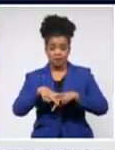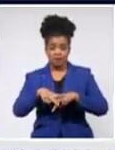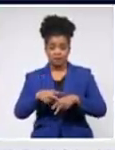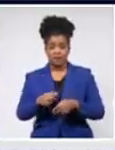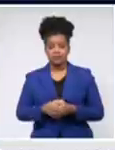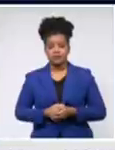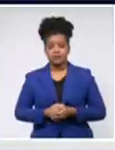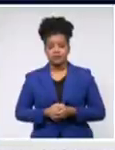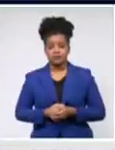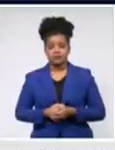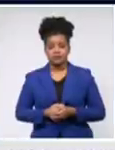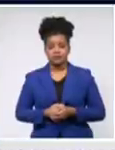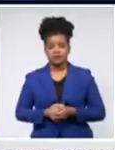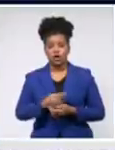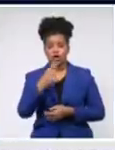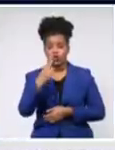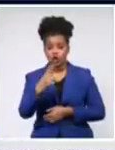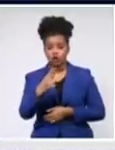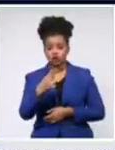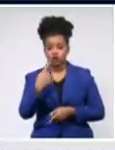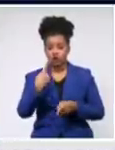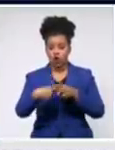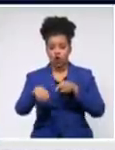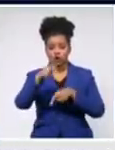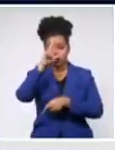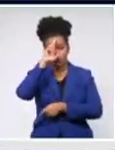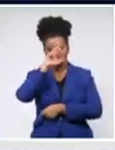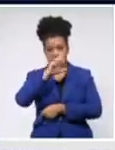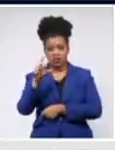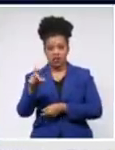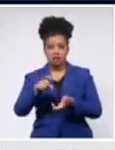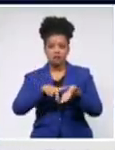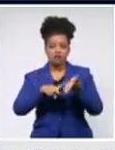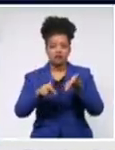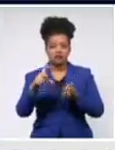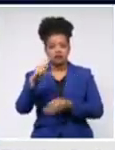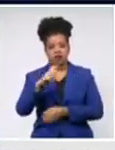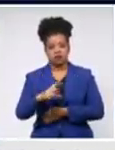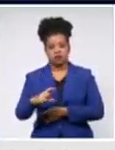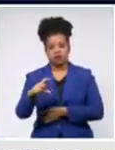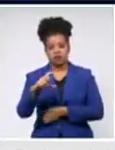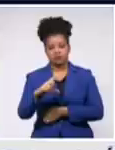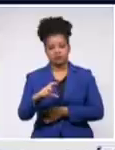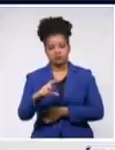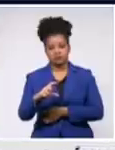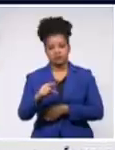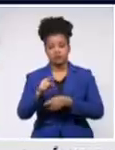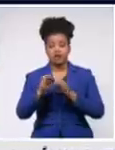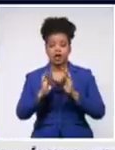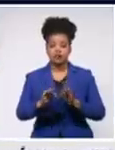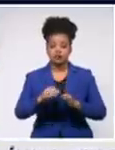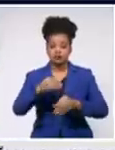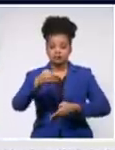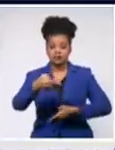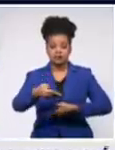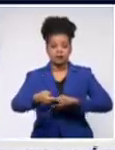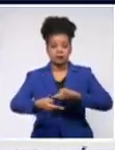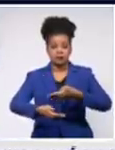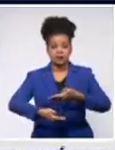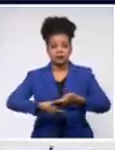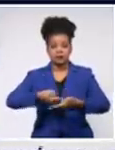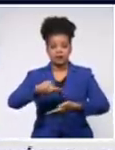en hospitales de la provincia de Camagüey. En la evolución de los pacientes